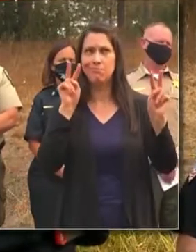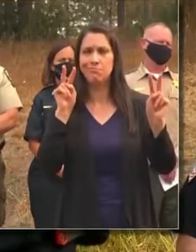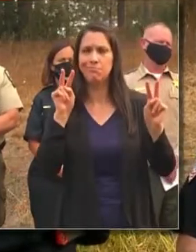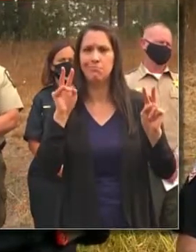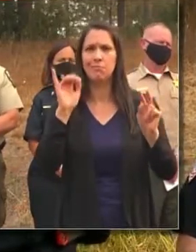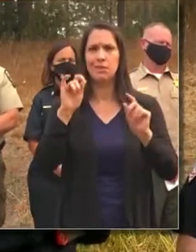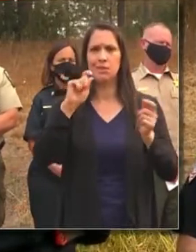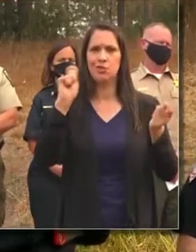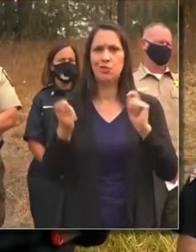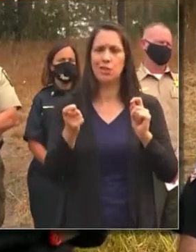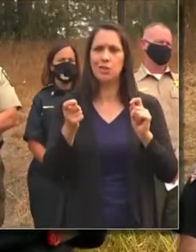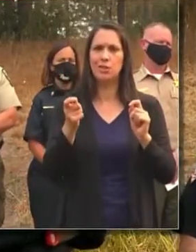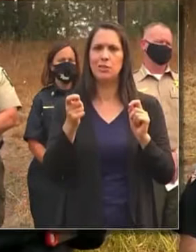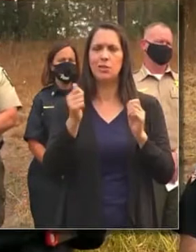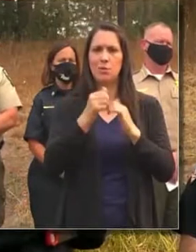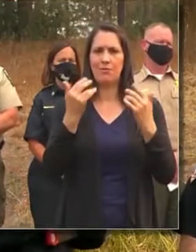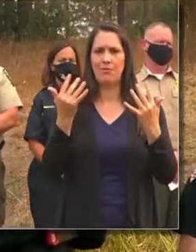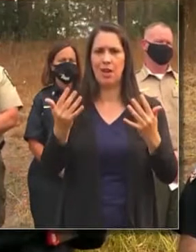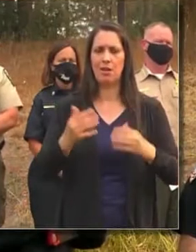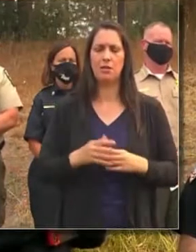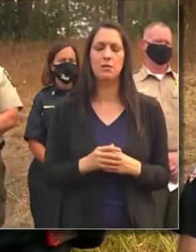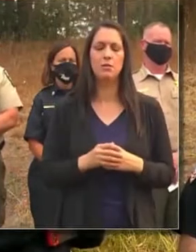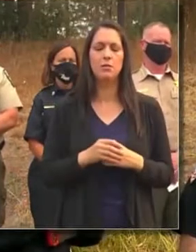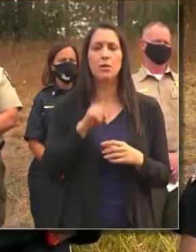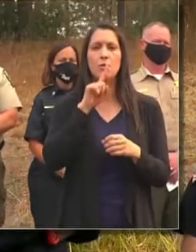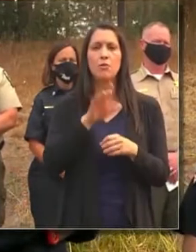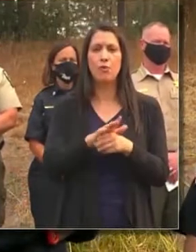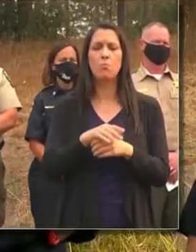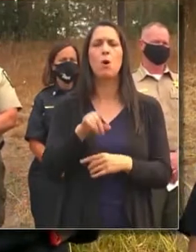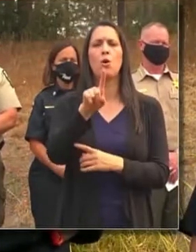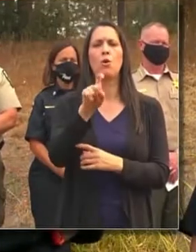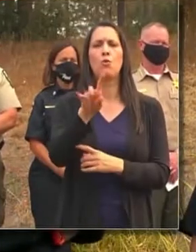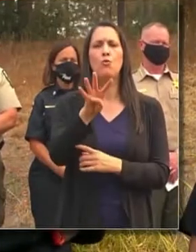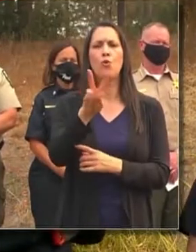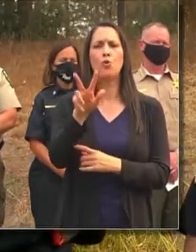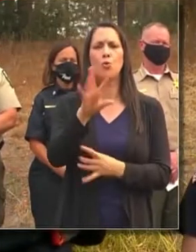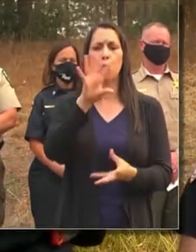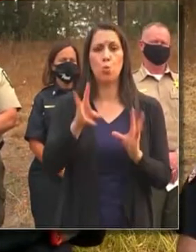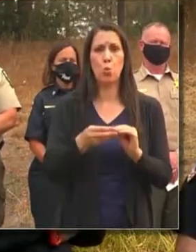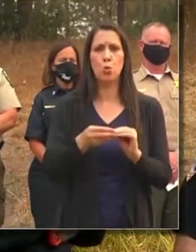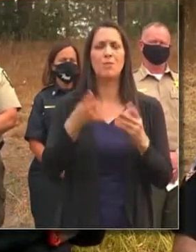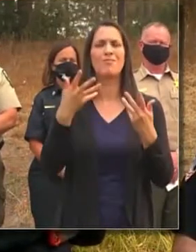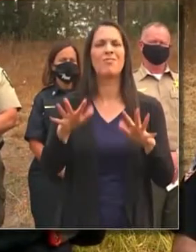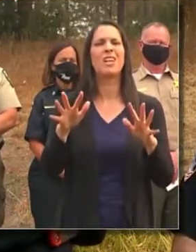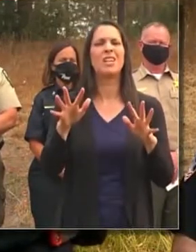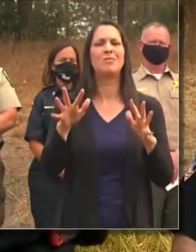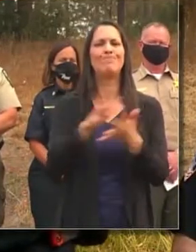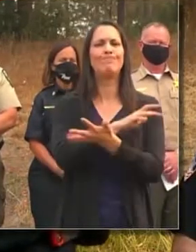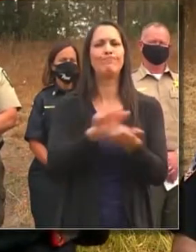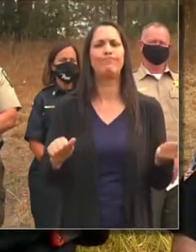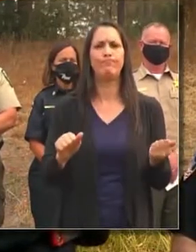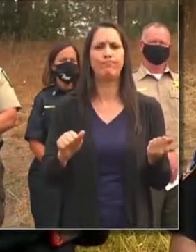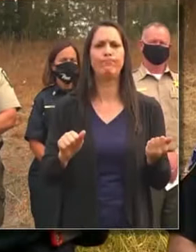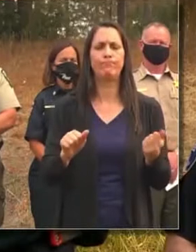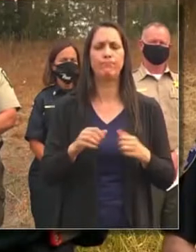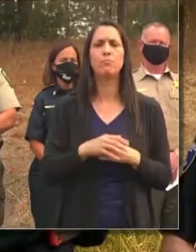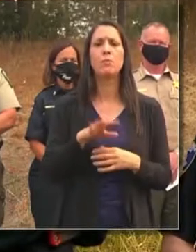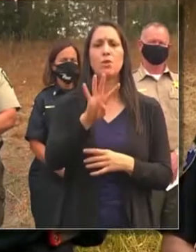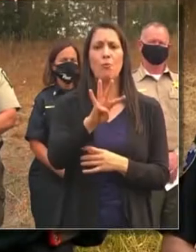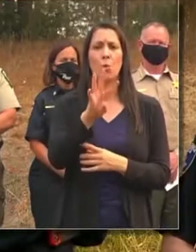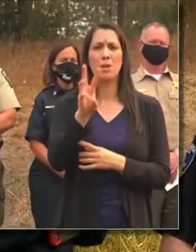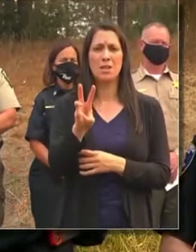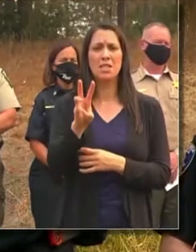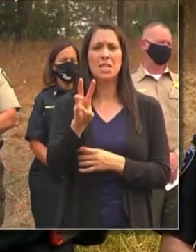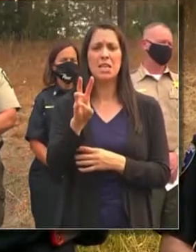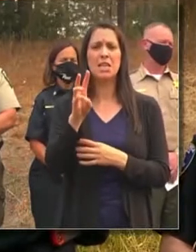estas condiciones cambiantes en la línea hemos confirmado esta mañana que 143 estructuras en total en total han sido destruidas en el